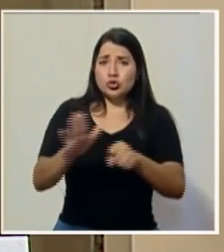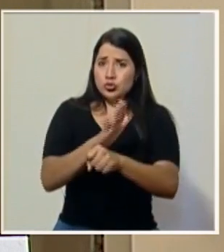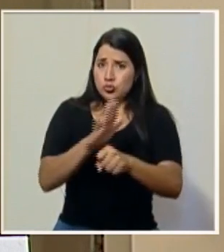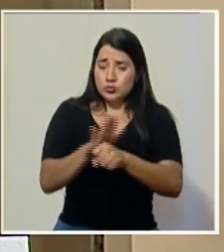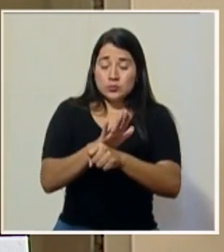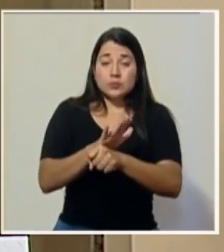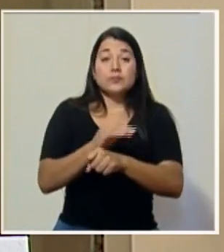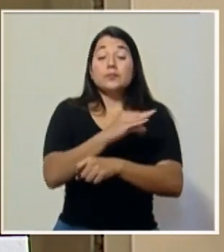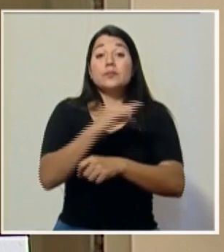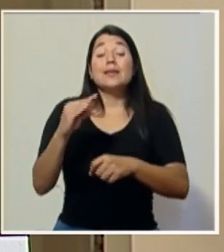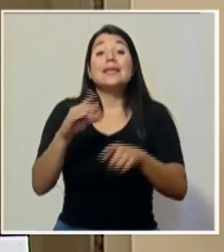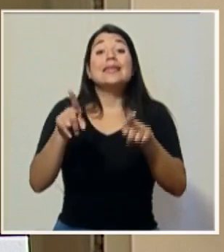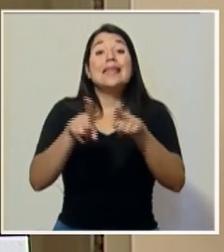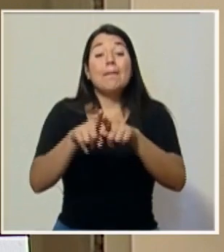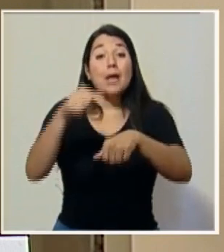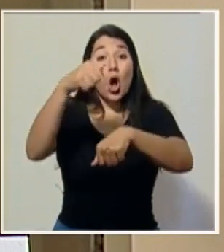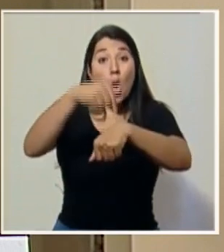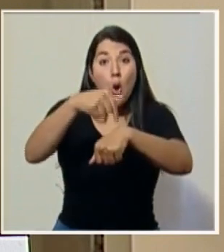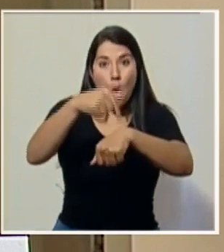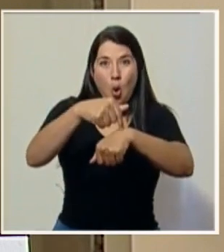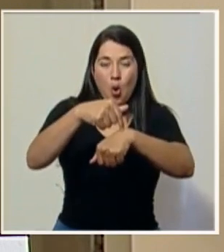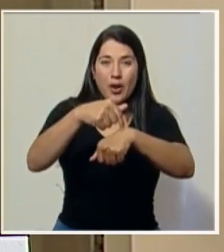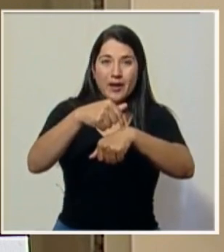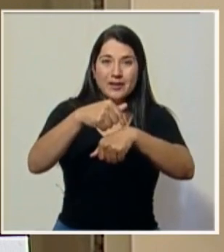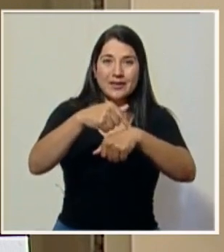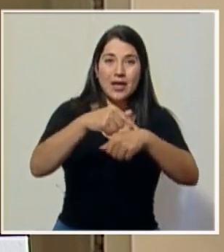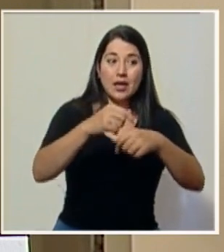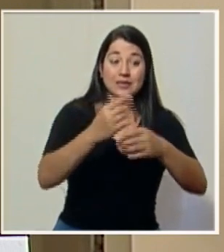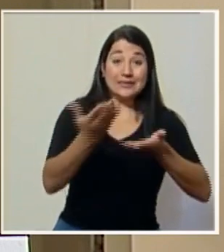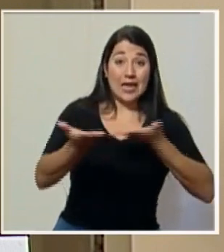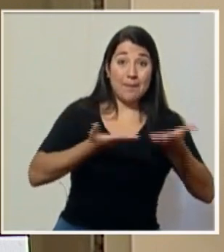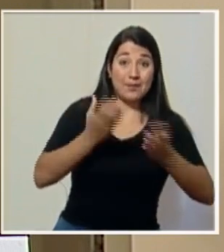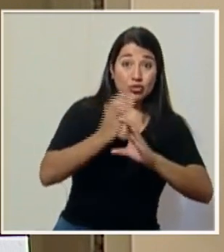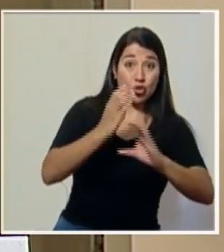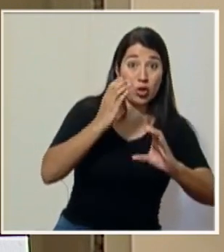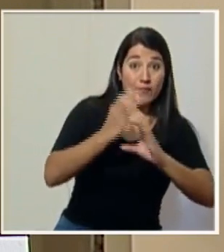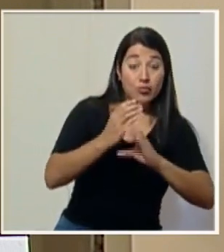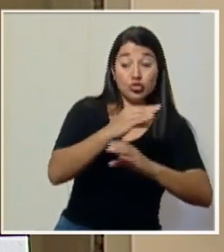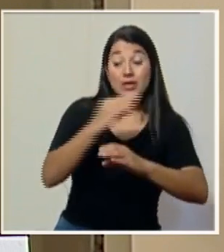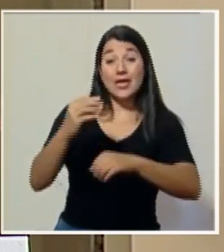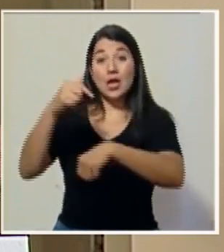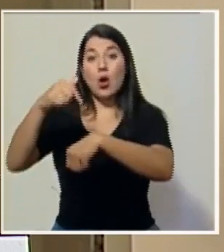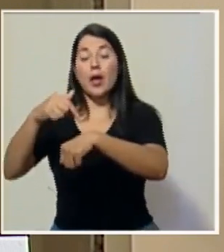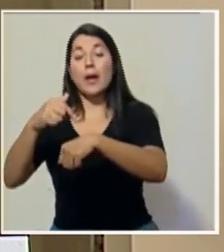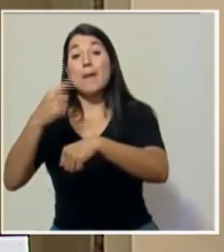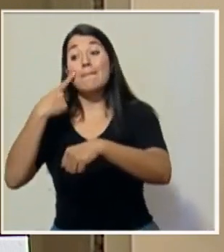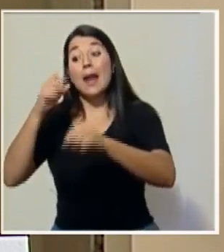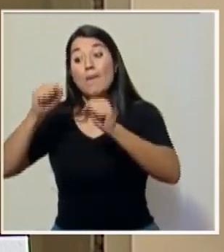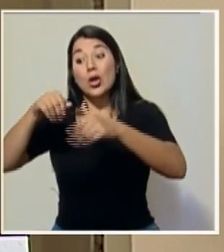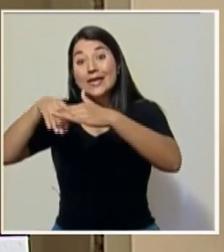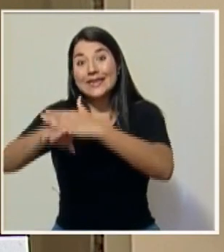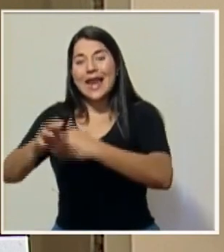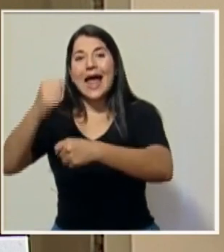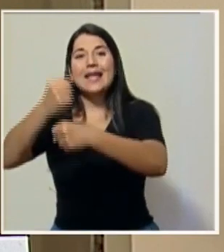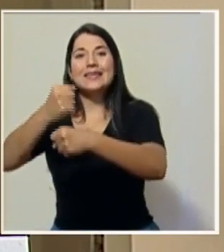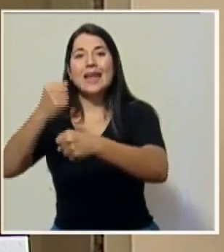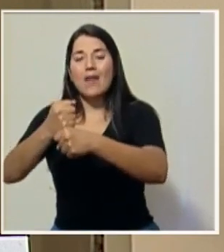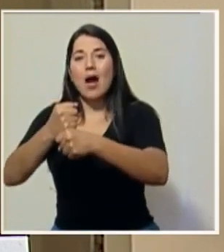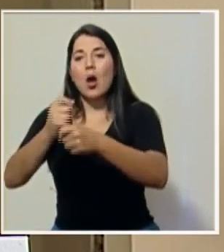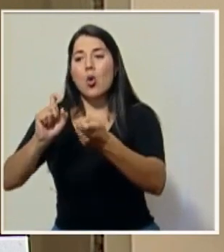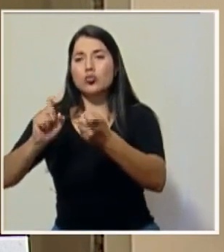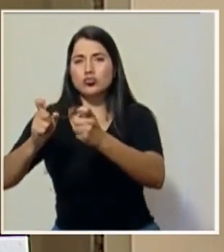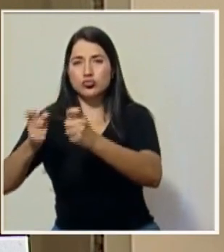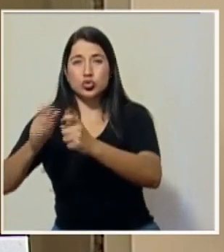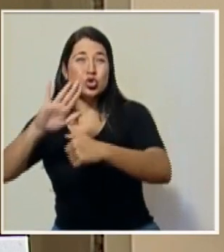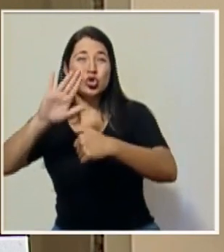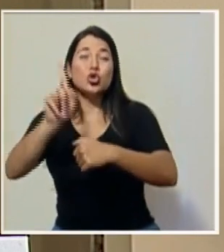puedan escalonarse los horarios entre los trabajos para que tengamos más espacio de movilizarnos. Lo que ha ocurrido en las